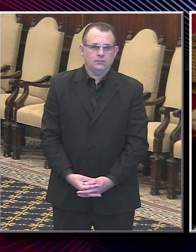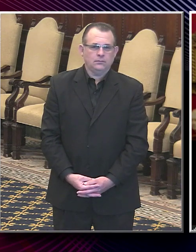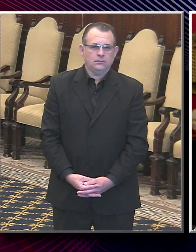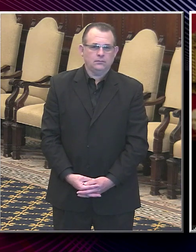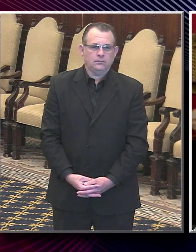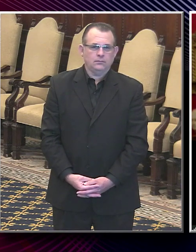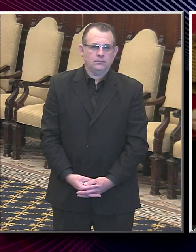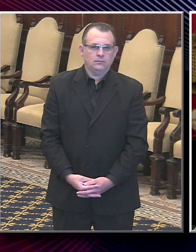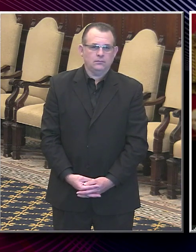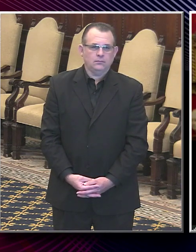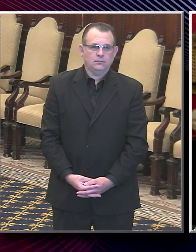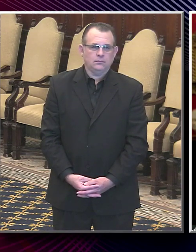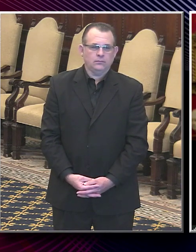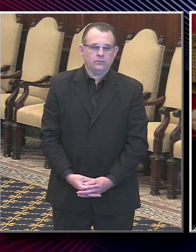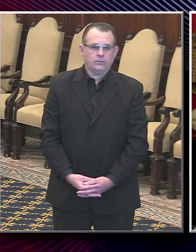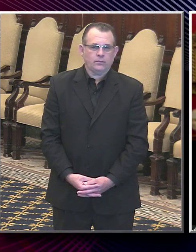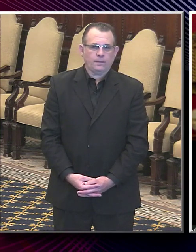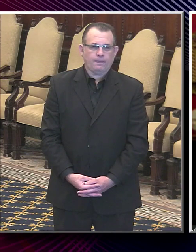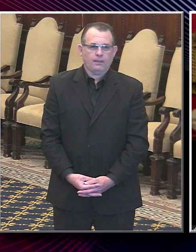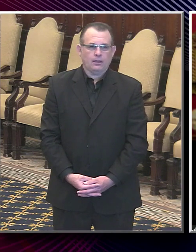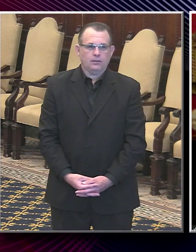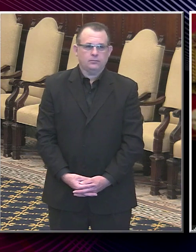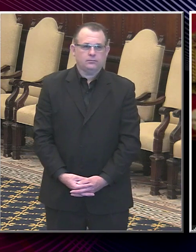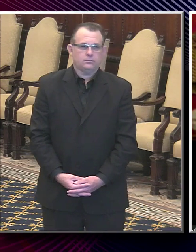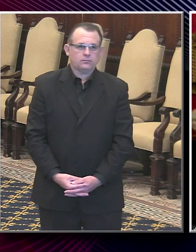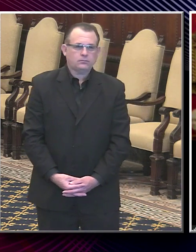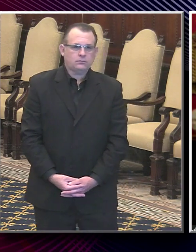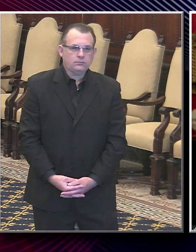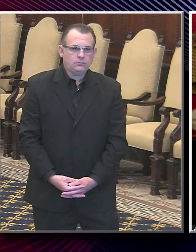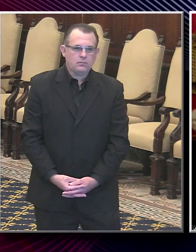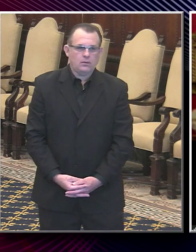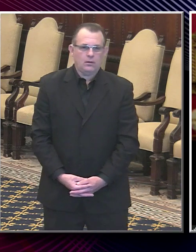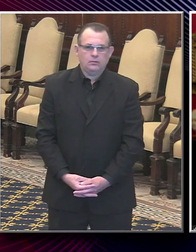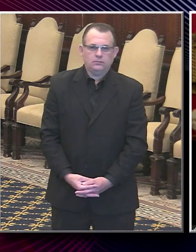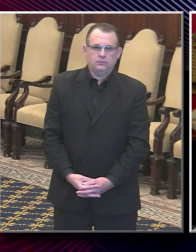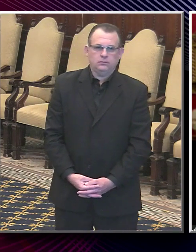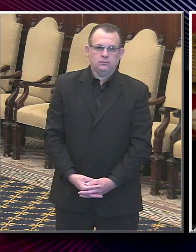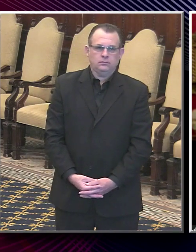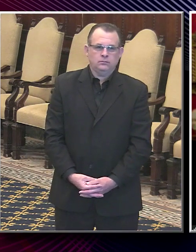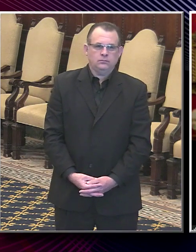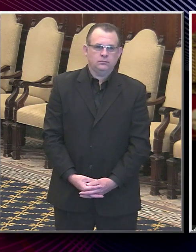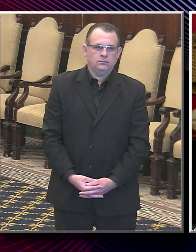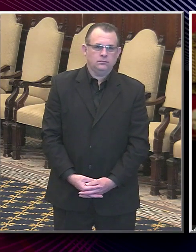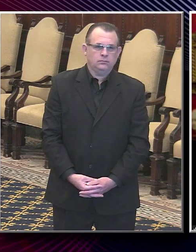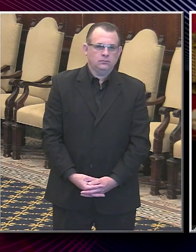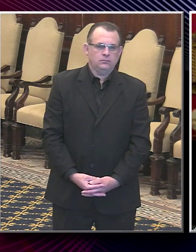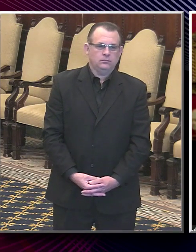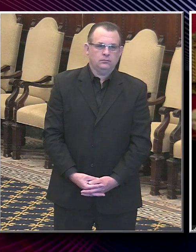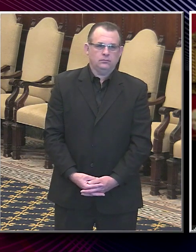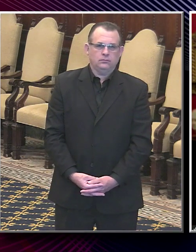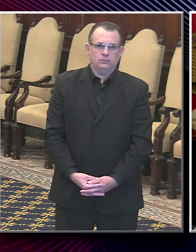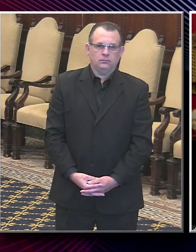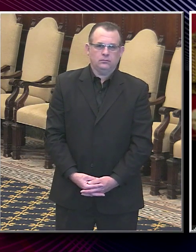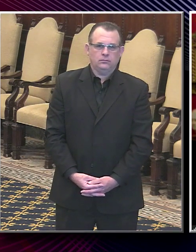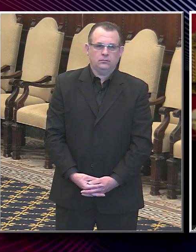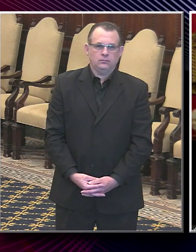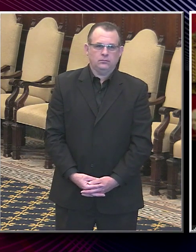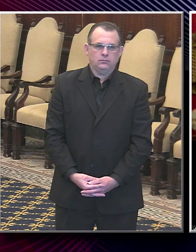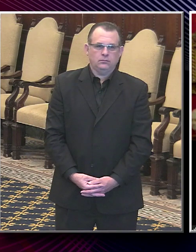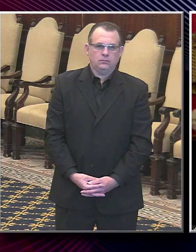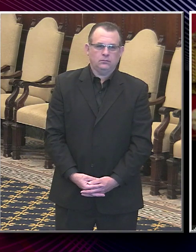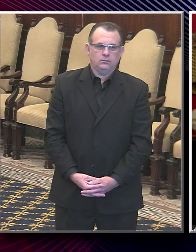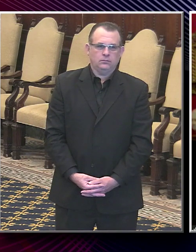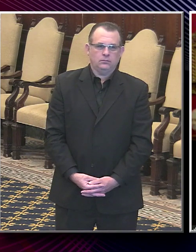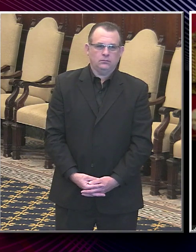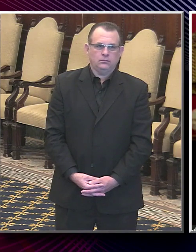y va a seguir continuando estas conductas que no nos van a ayudar. Nosotros vamos a tratar de poder, fuerza policial para impedir de que